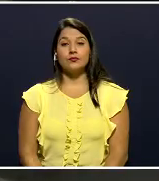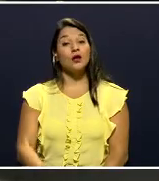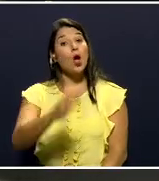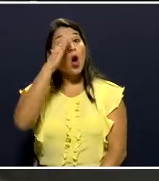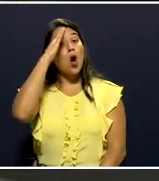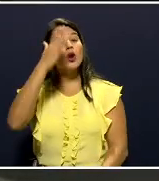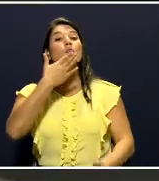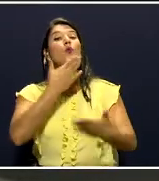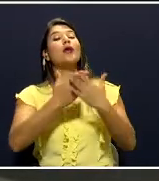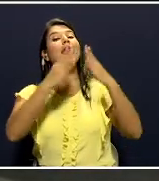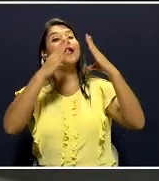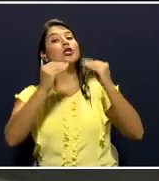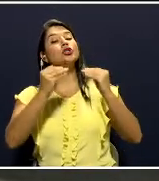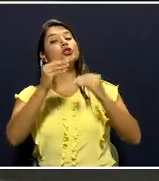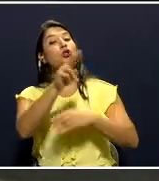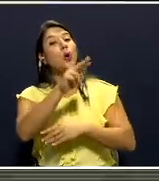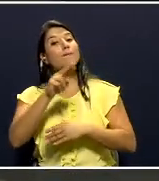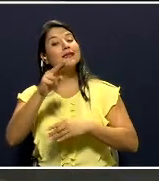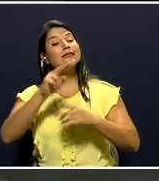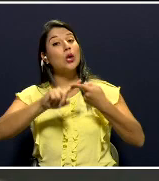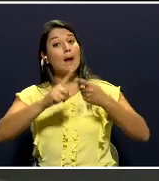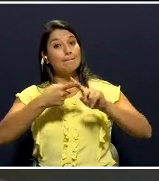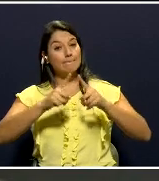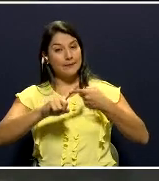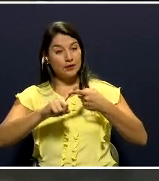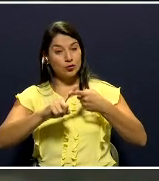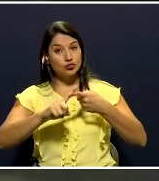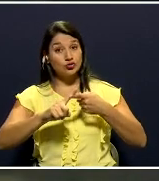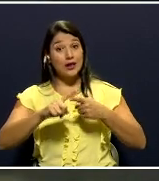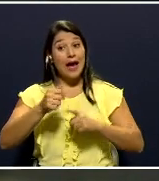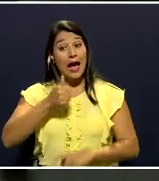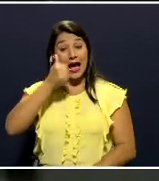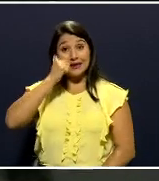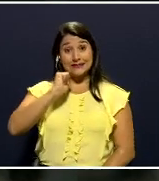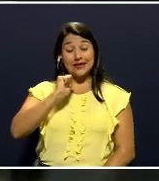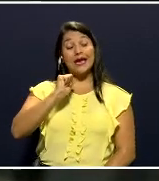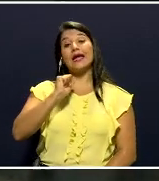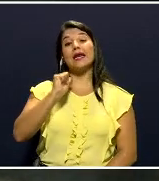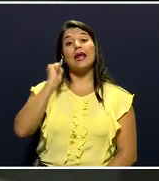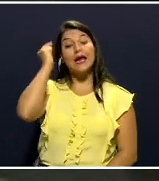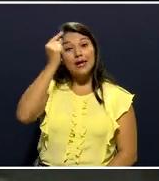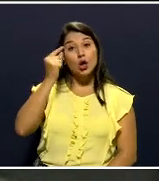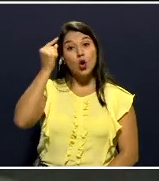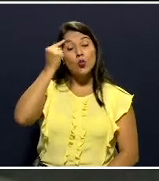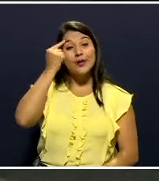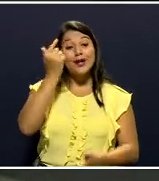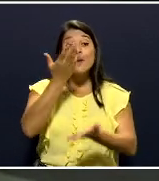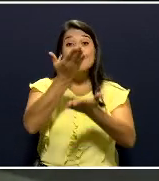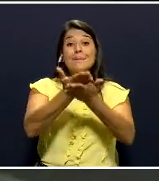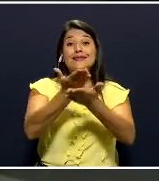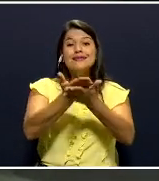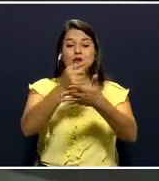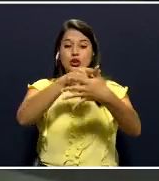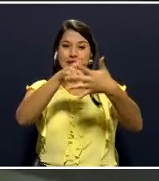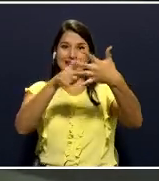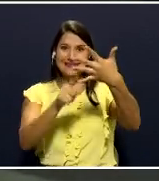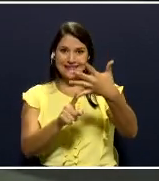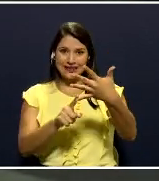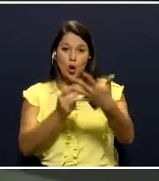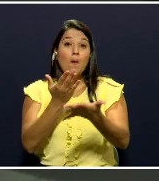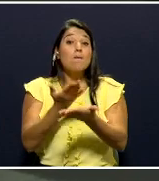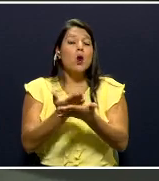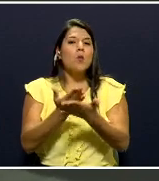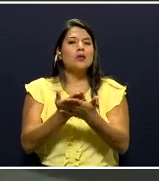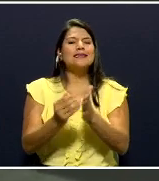Hola, ¿qué tal? Muy buenas noches, compañeros, amigos televidentes. El día de ayer, el Poder Ejecutivo presentó 5 iniciativas de ley con el